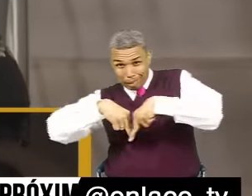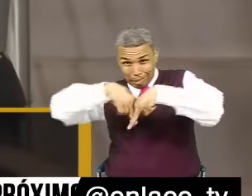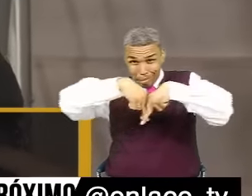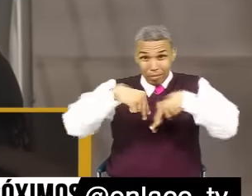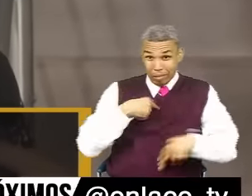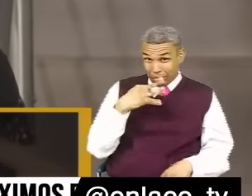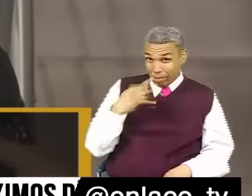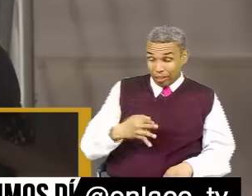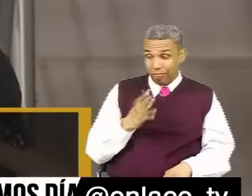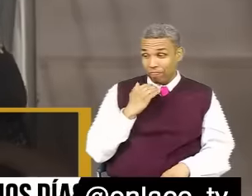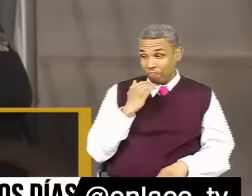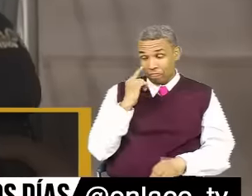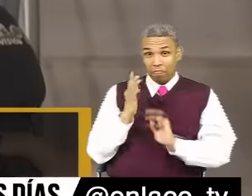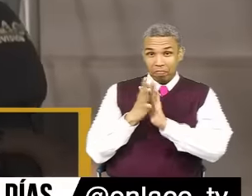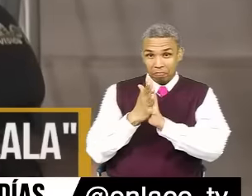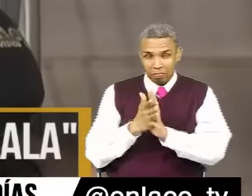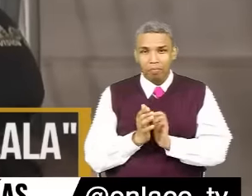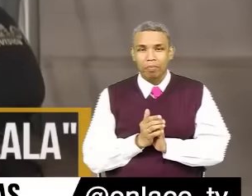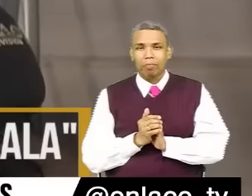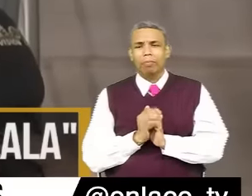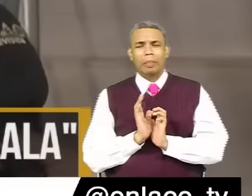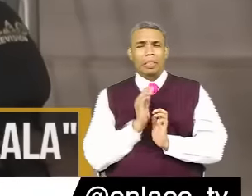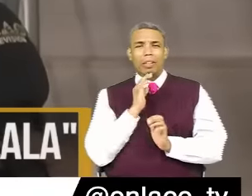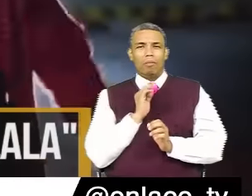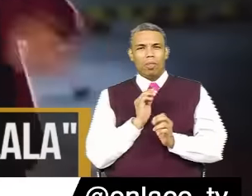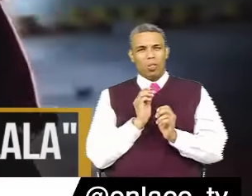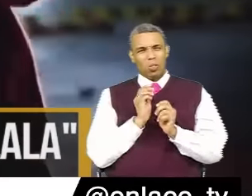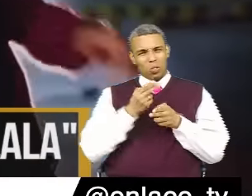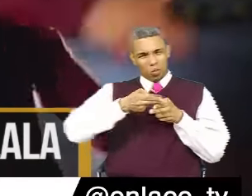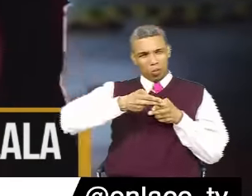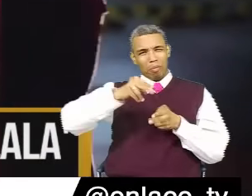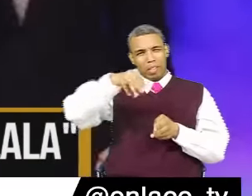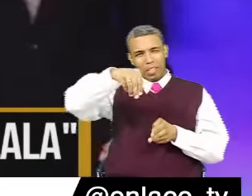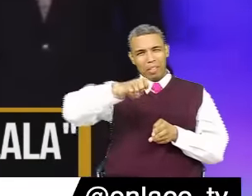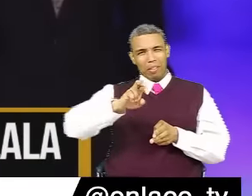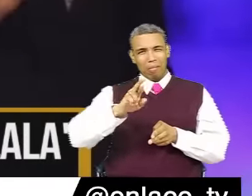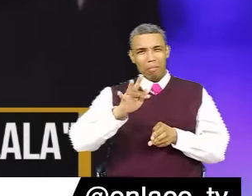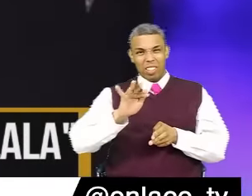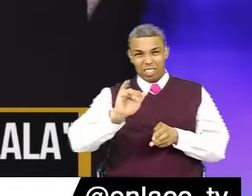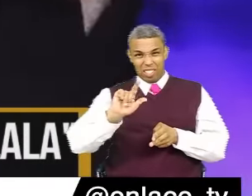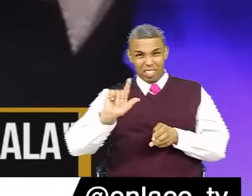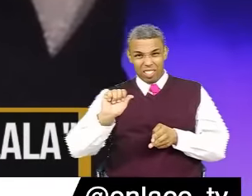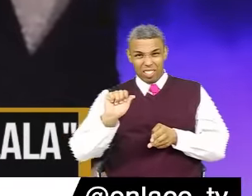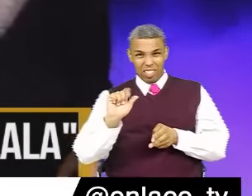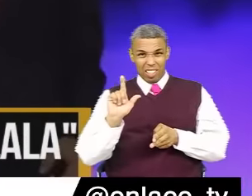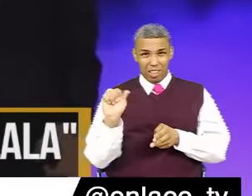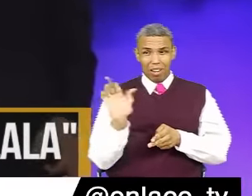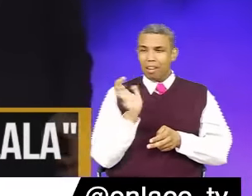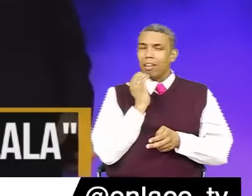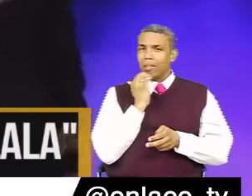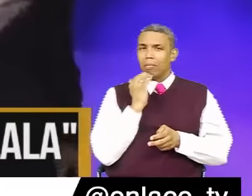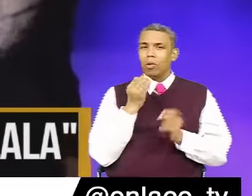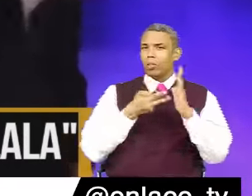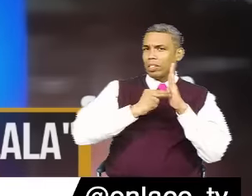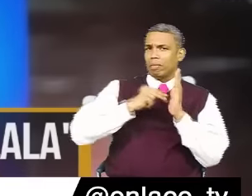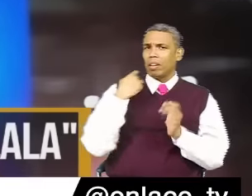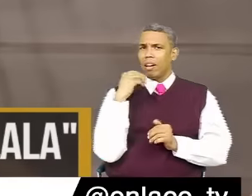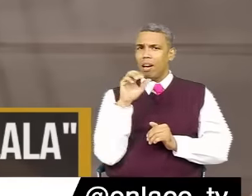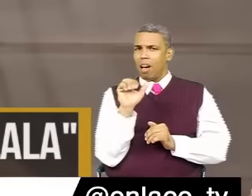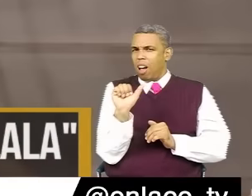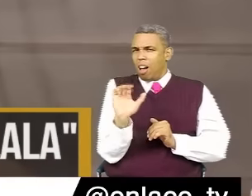la mujer que le gusta la fiesta, le gusta la rumba, le gusta no rendirle cuentas a nadie. Este tema nace en